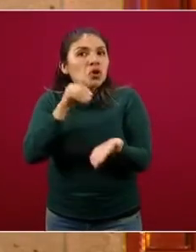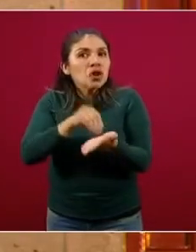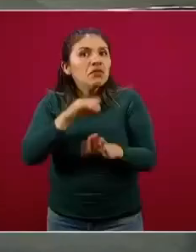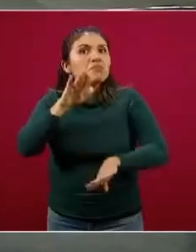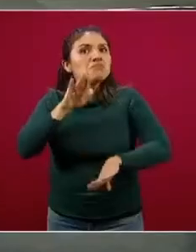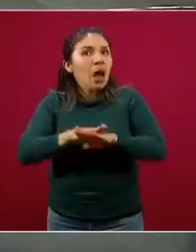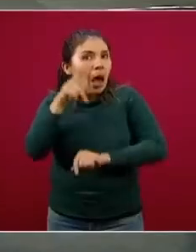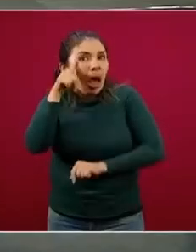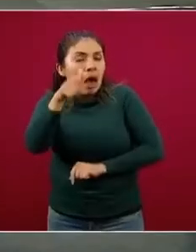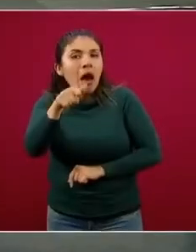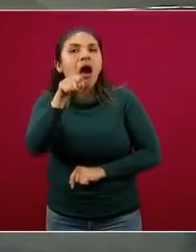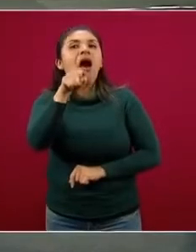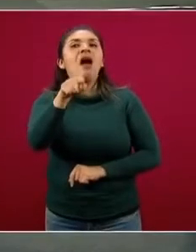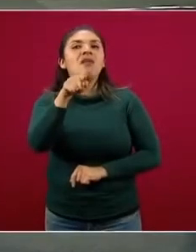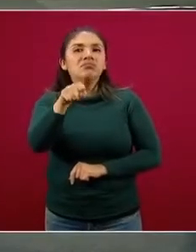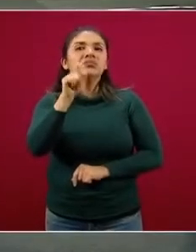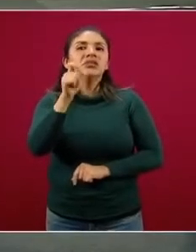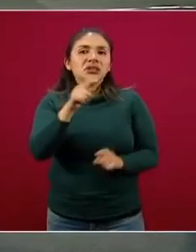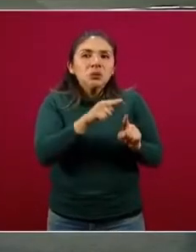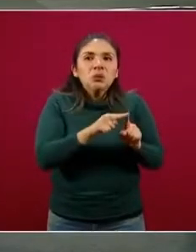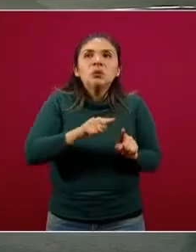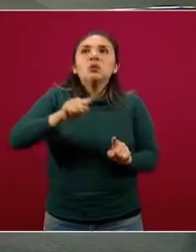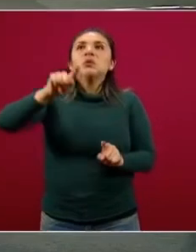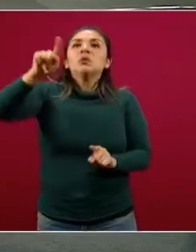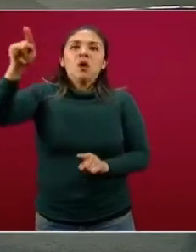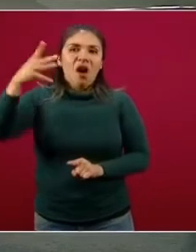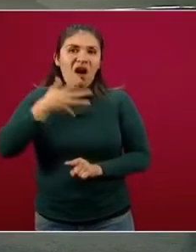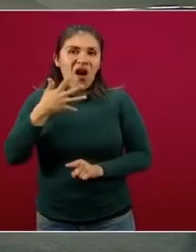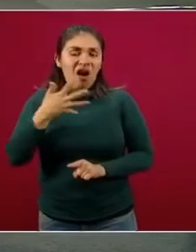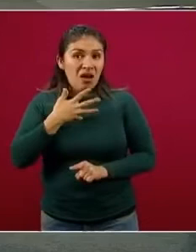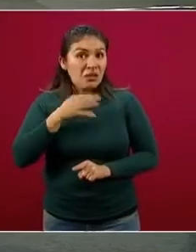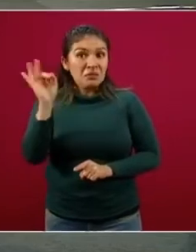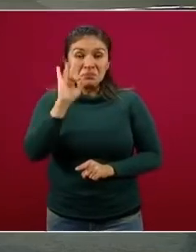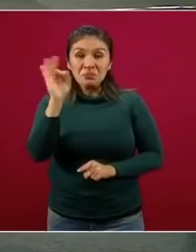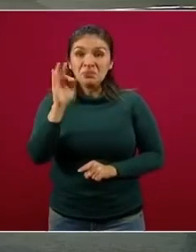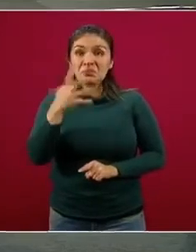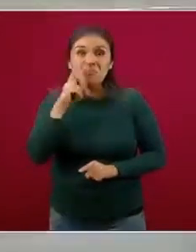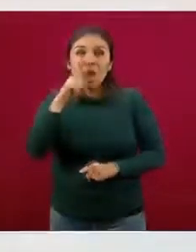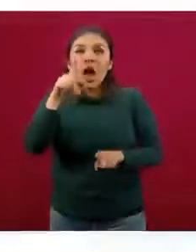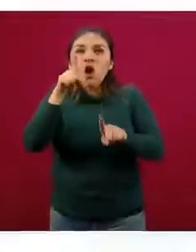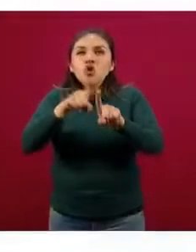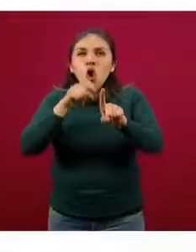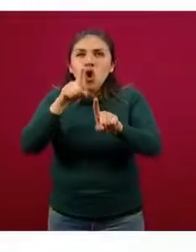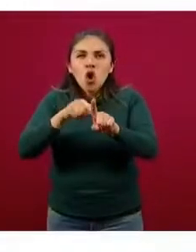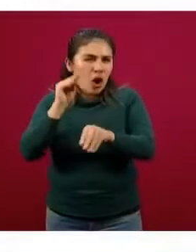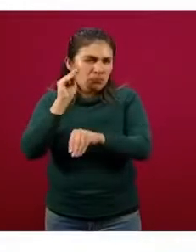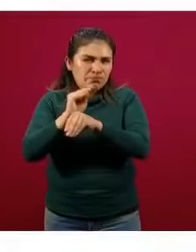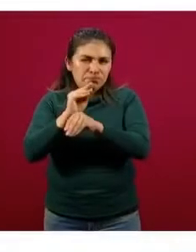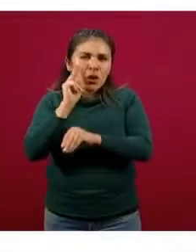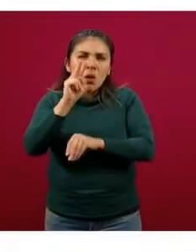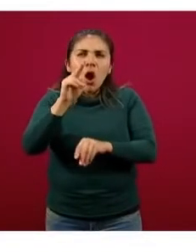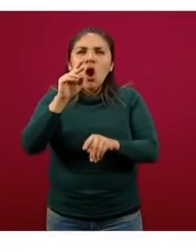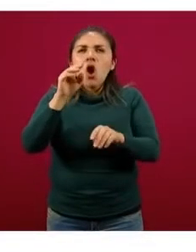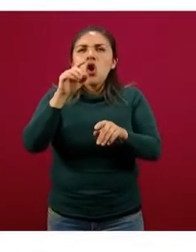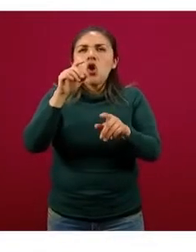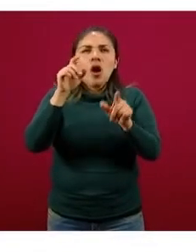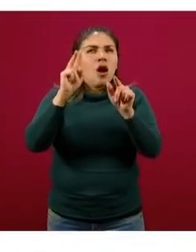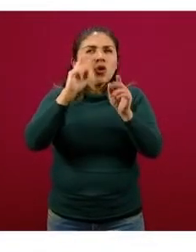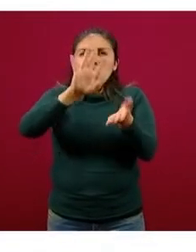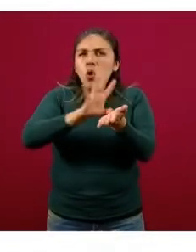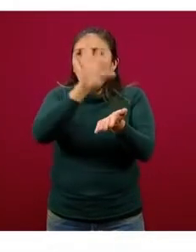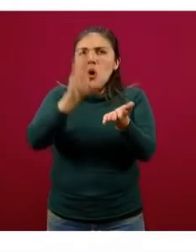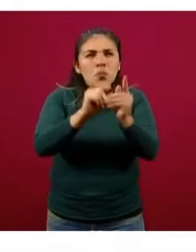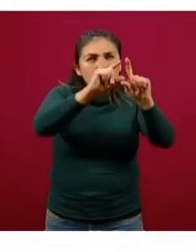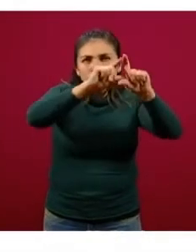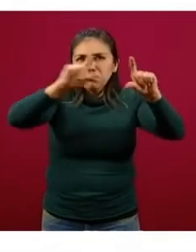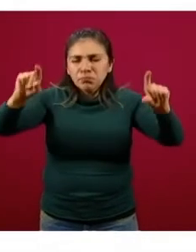una evidente tendencia ascendente si no hacemos caso a la diferenciación de colores, si no vemos la barra completa independientemente